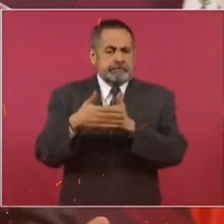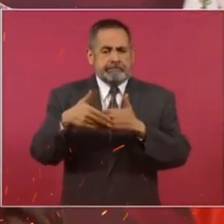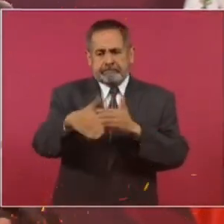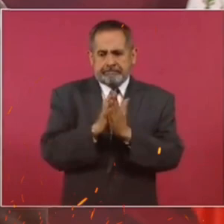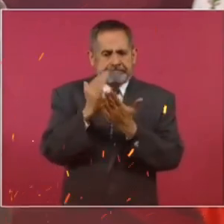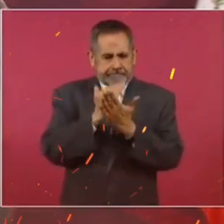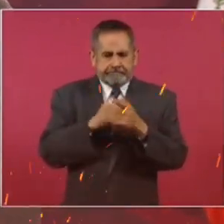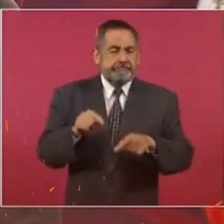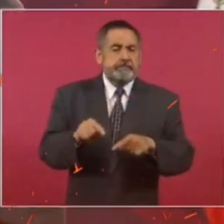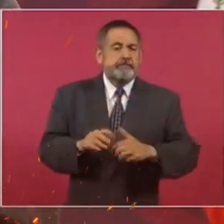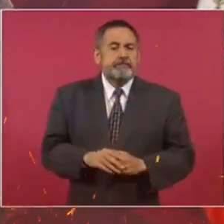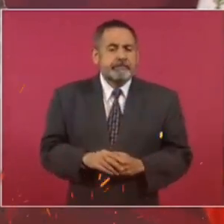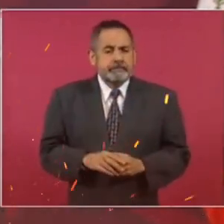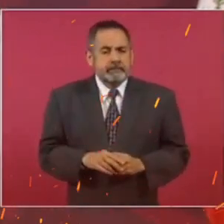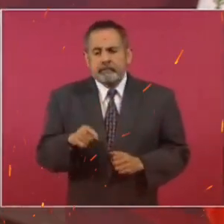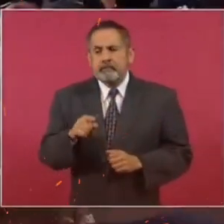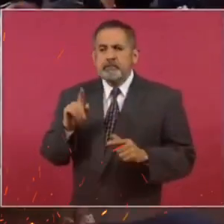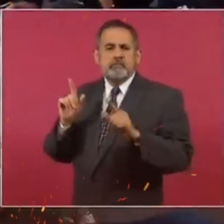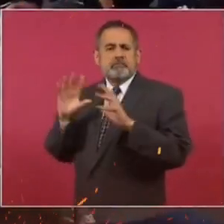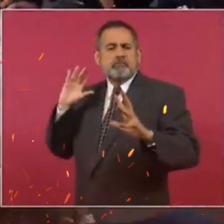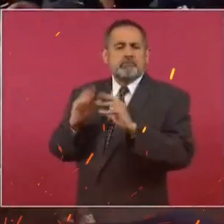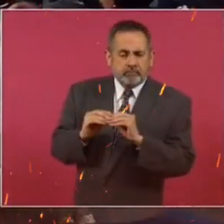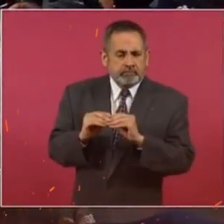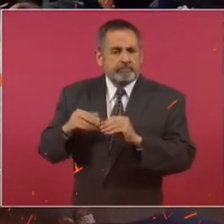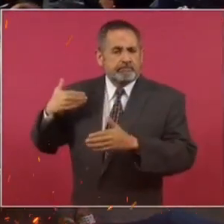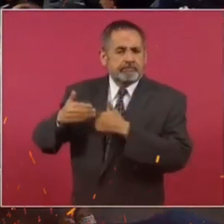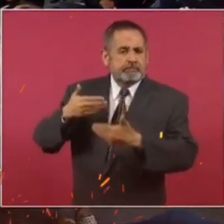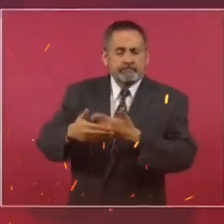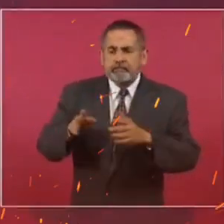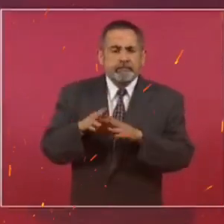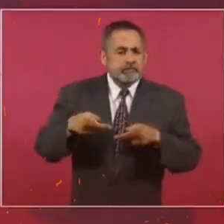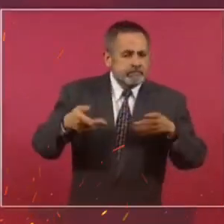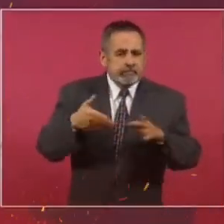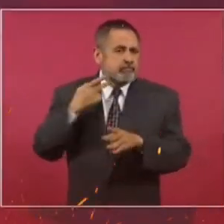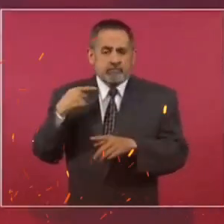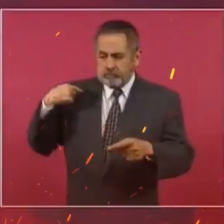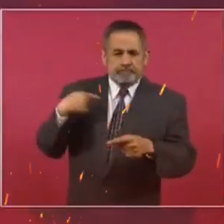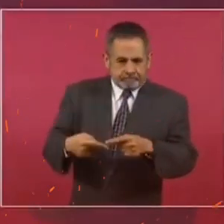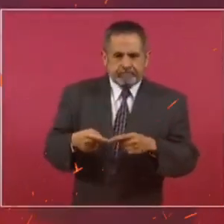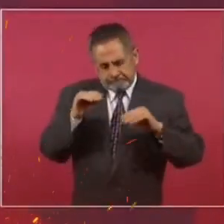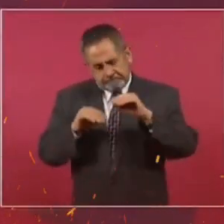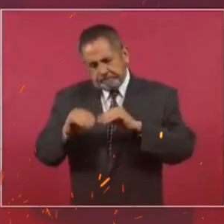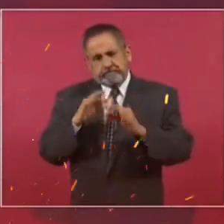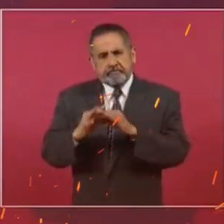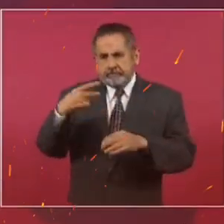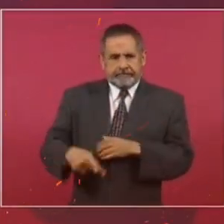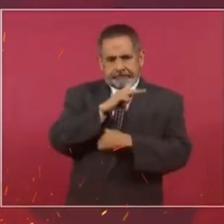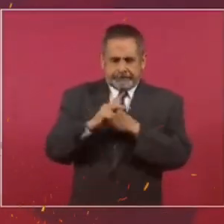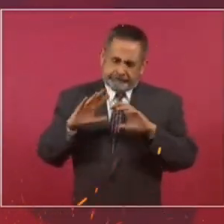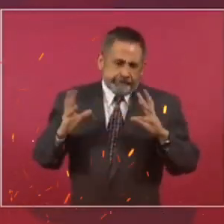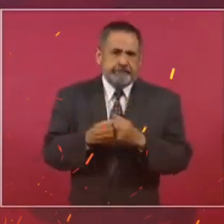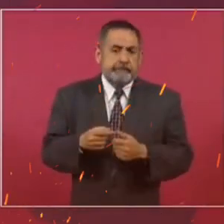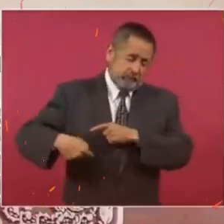Va a pues, traer un resumen de todo el proceso político que hemos llevado a cabo en el país,